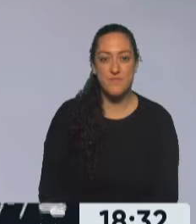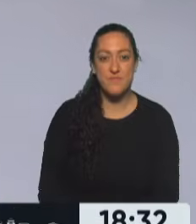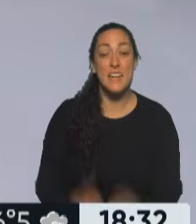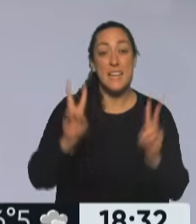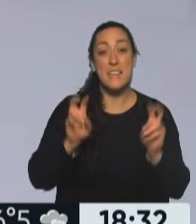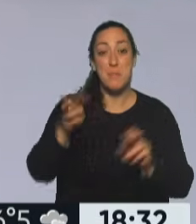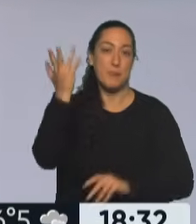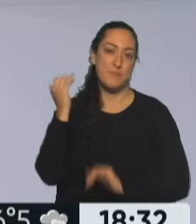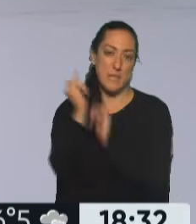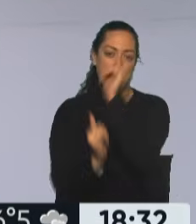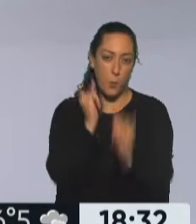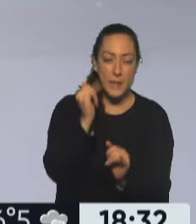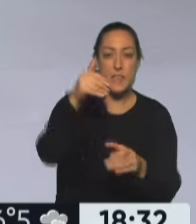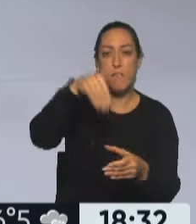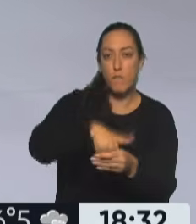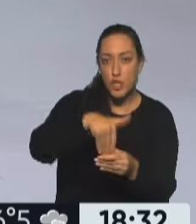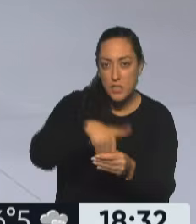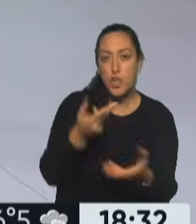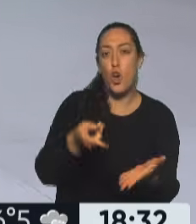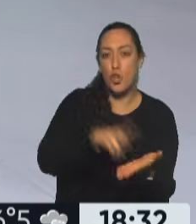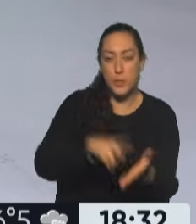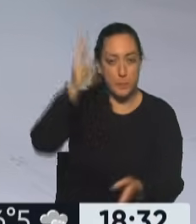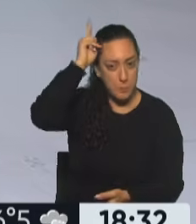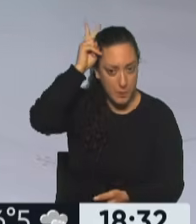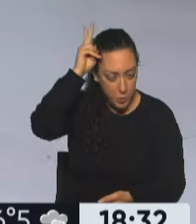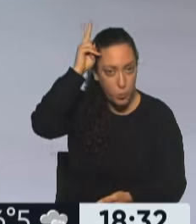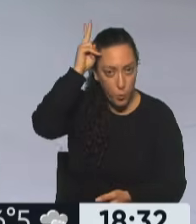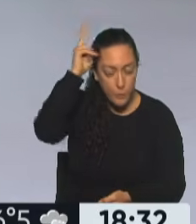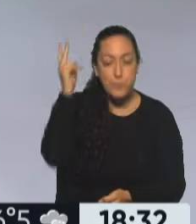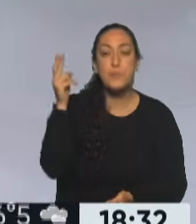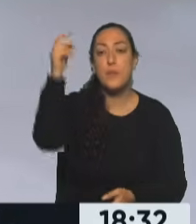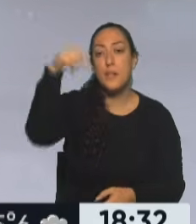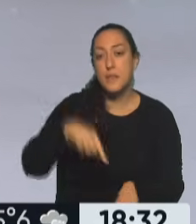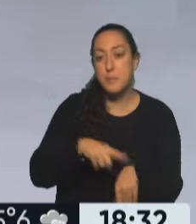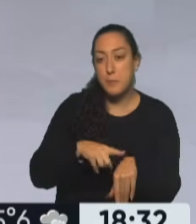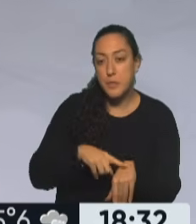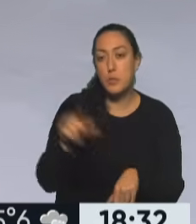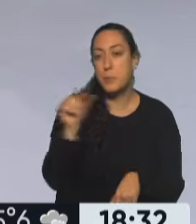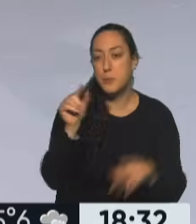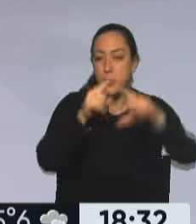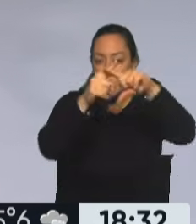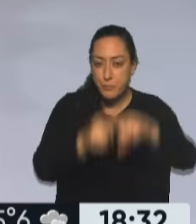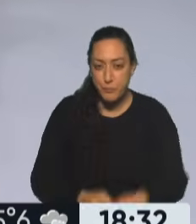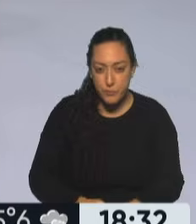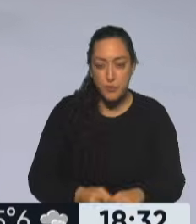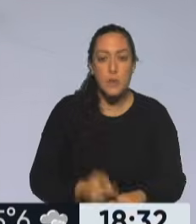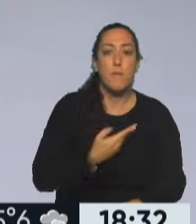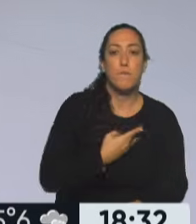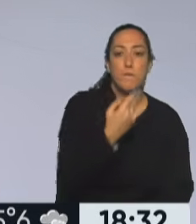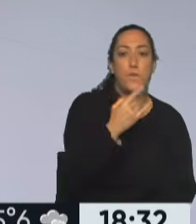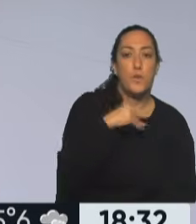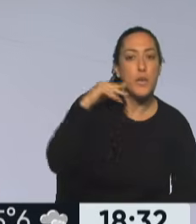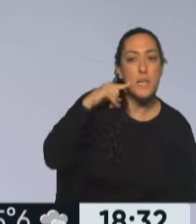tema se lo habíamos adelantado, segunda vuelta electoral en Perú en estos momentos, escrutinio provisorio, por cierto. Keiko Fujimori